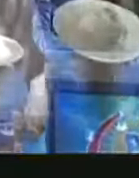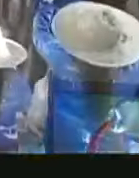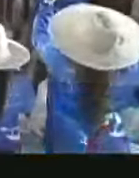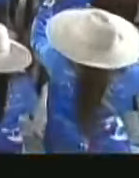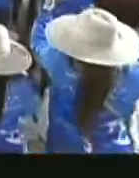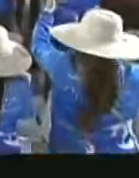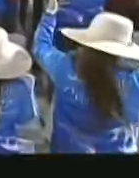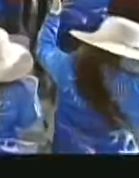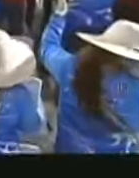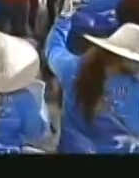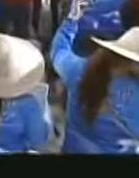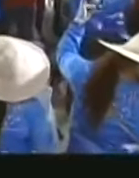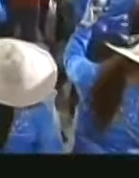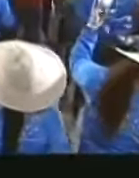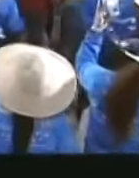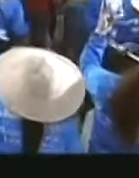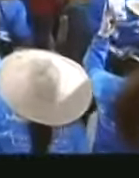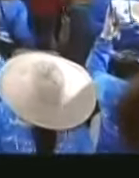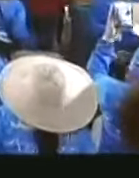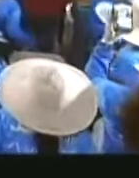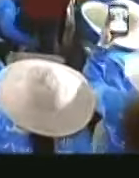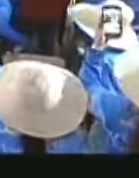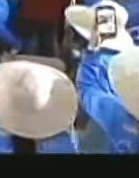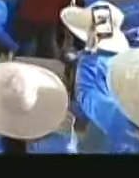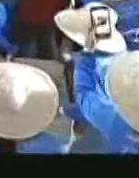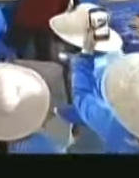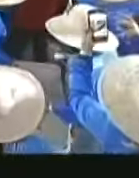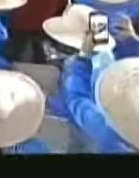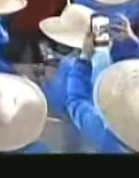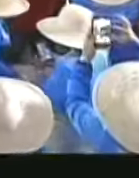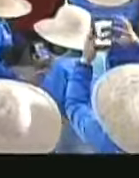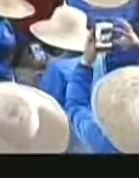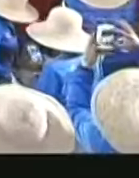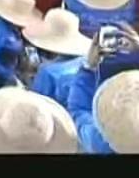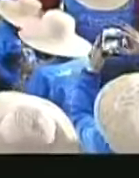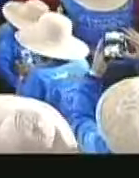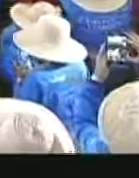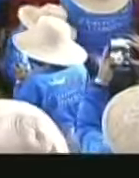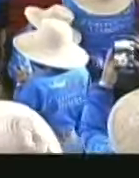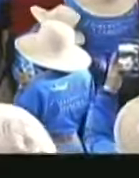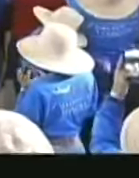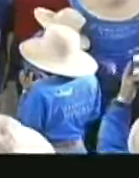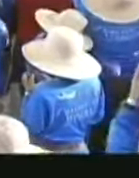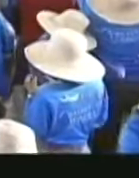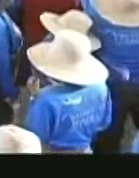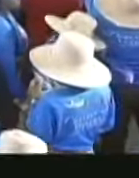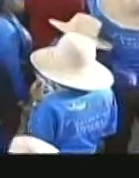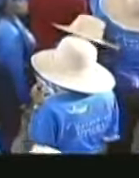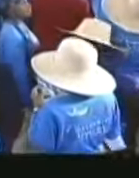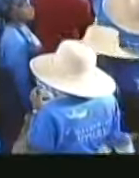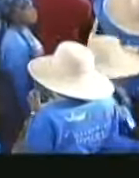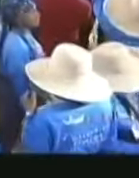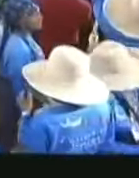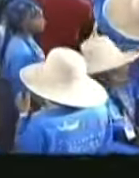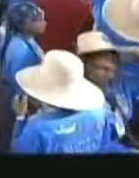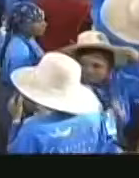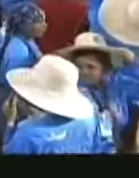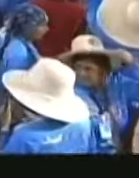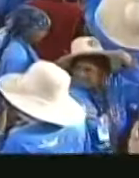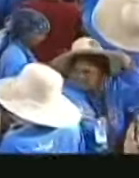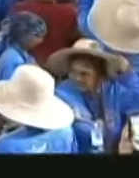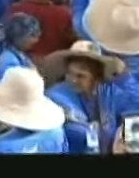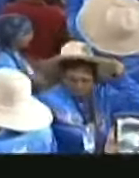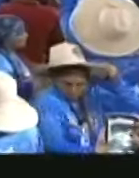264 mil toneladas de captura pesquera. Y a la fecha, el venezolano está consumiendo con